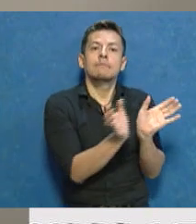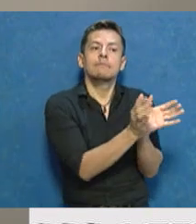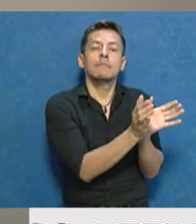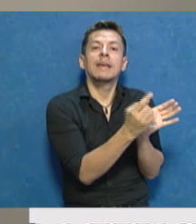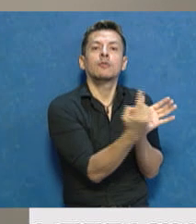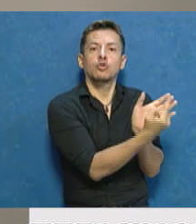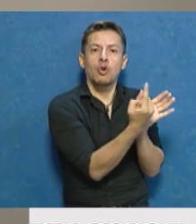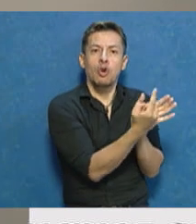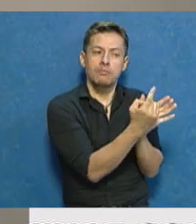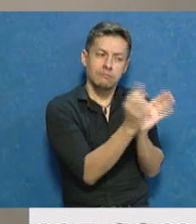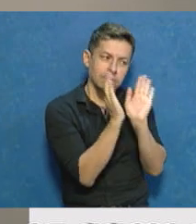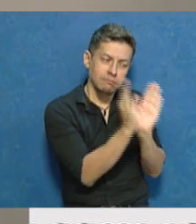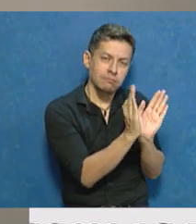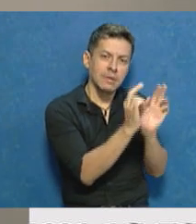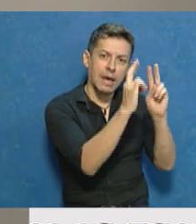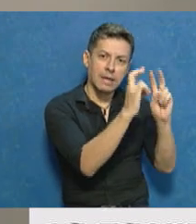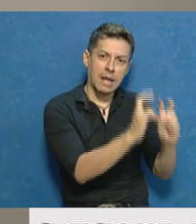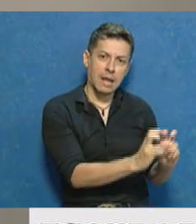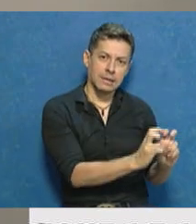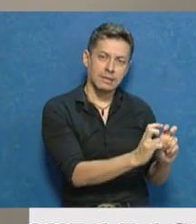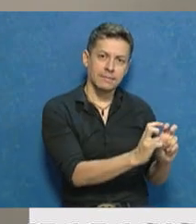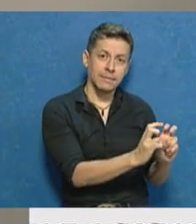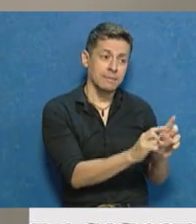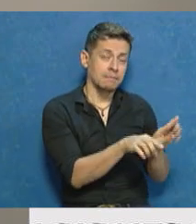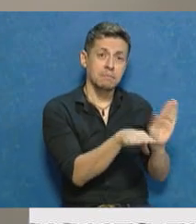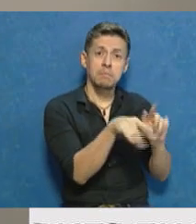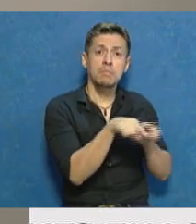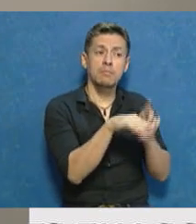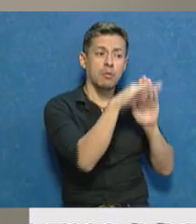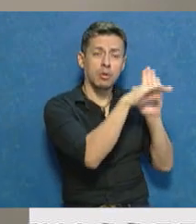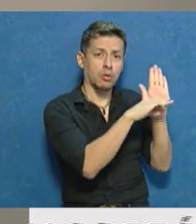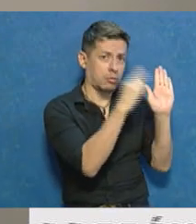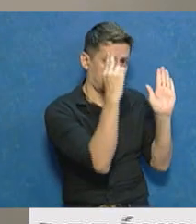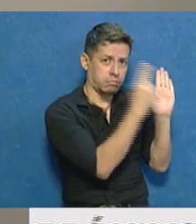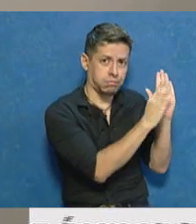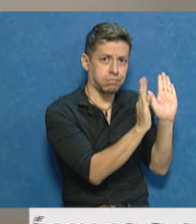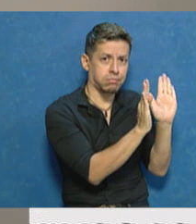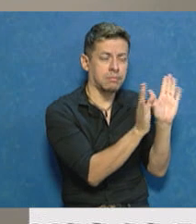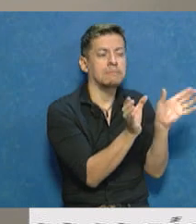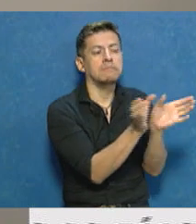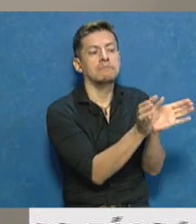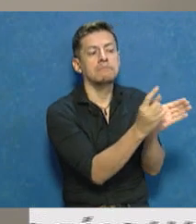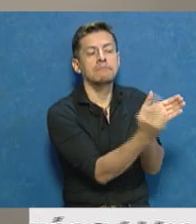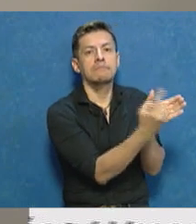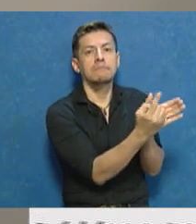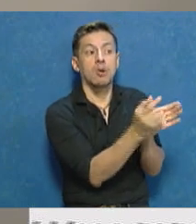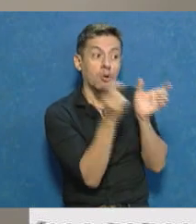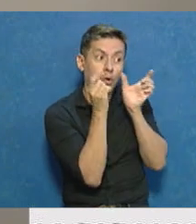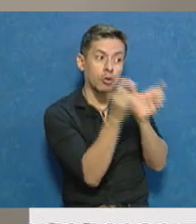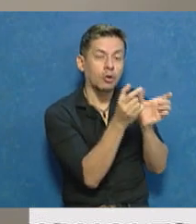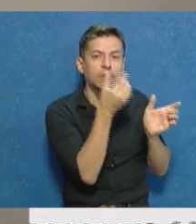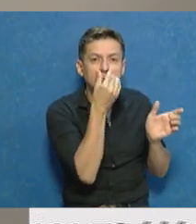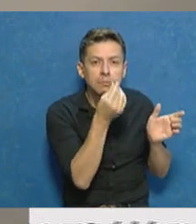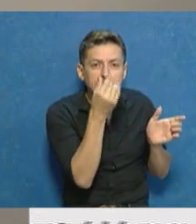sala, como indica el protocolo, de aislamiento, para completar estudios virológicos de secreciones, que van a